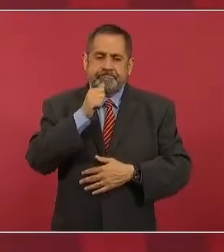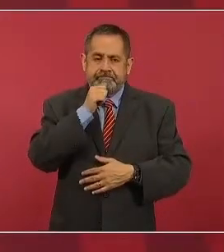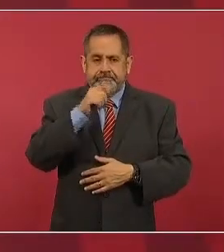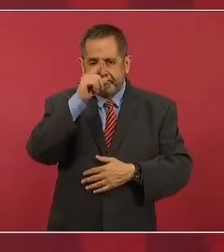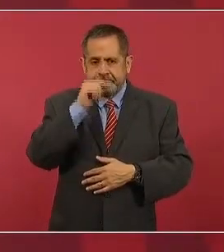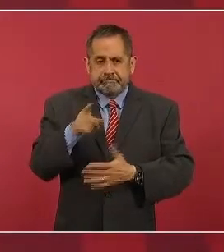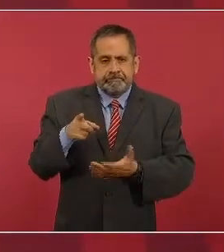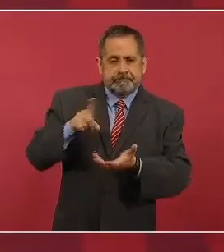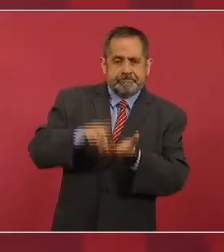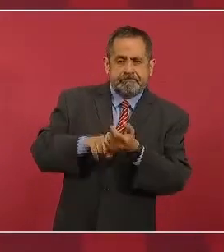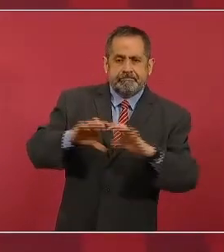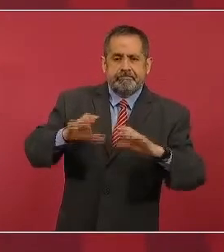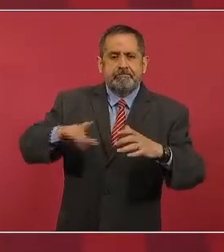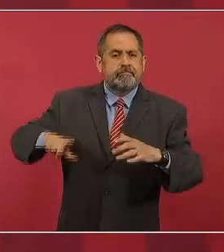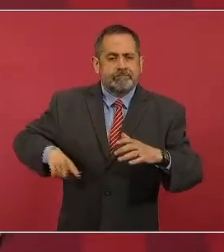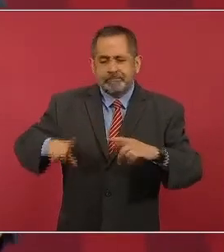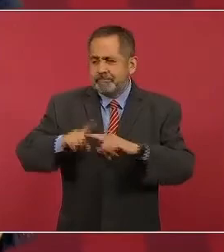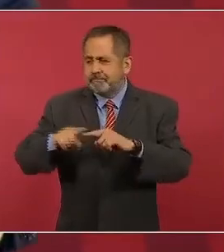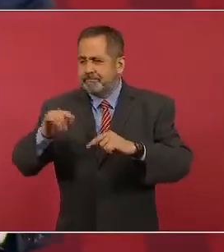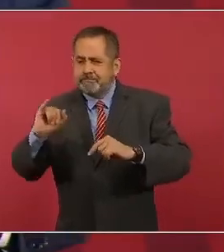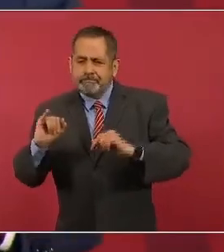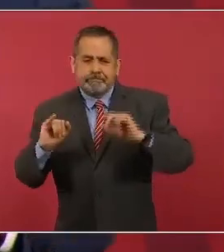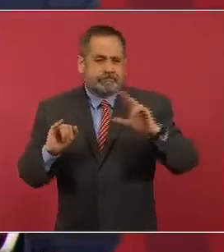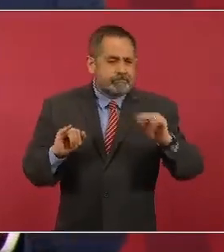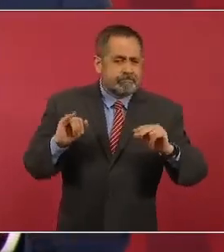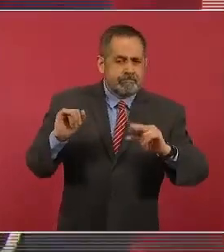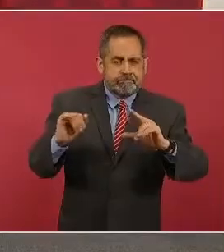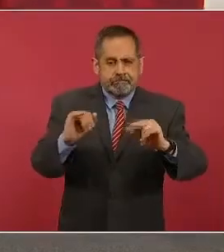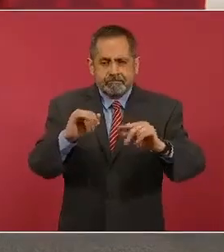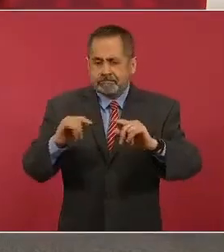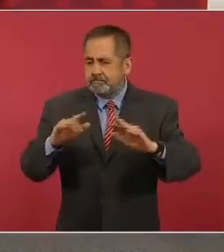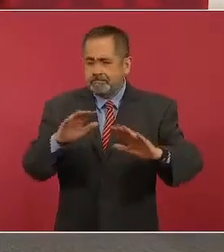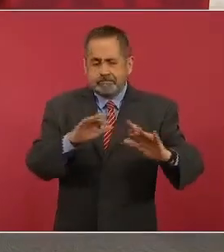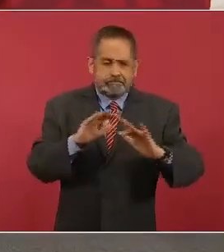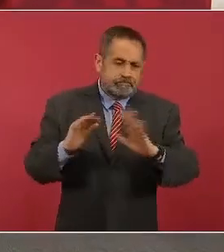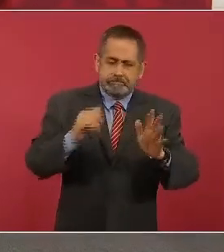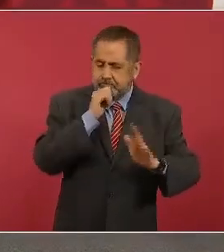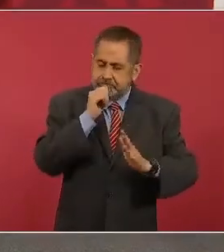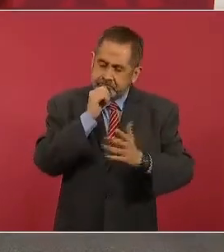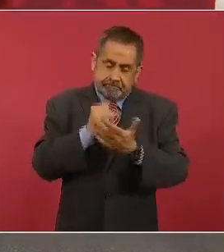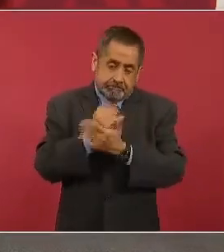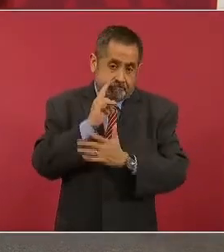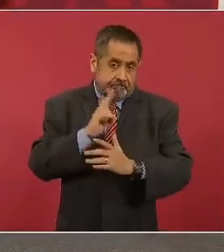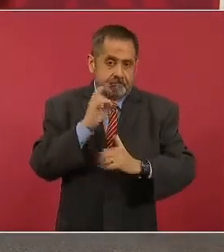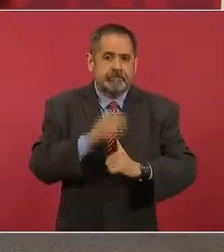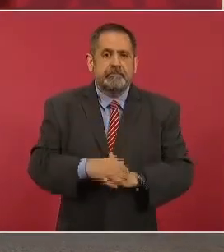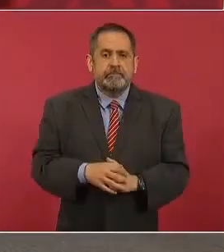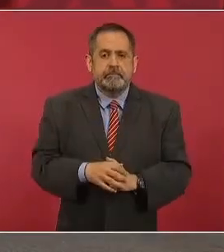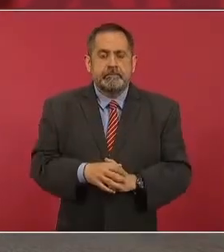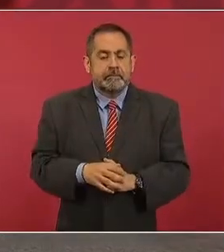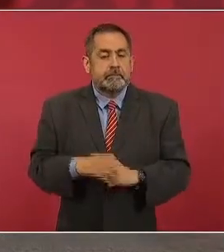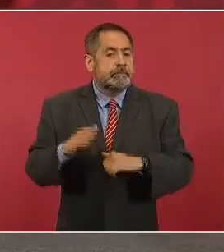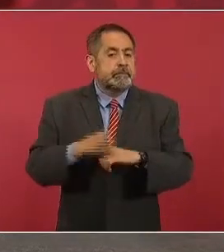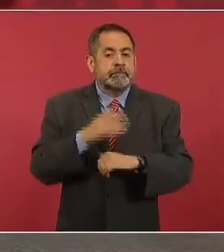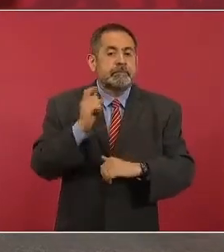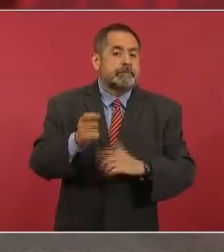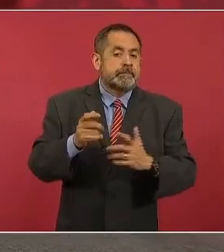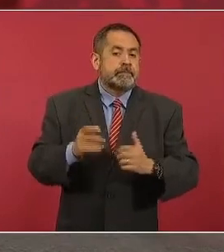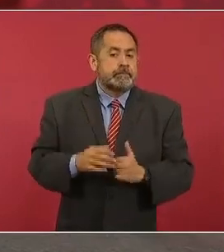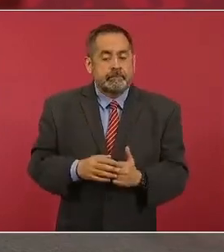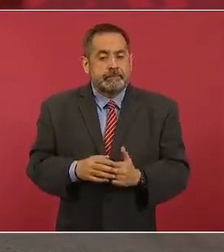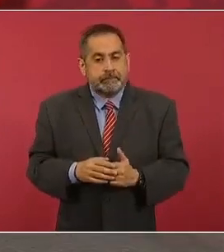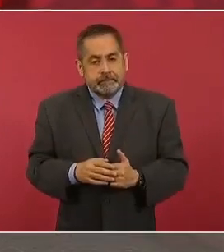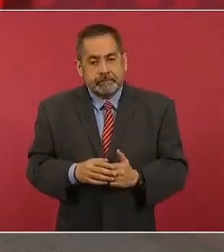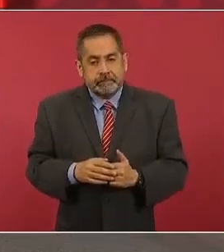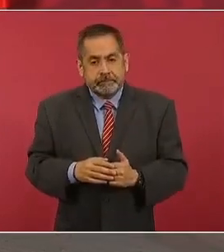al interior del gobierno, se está analizando esa posibilidad. Y no hay consenso